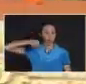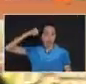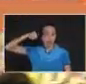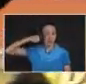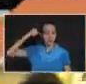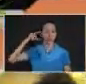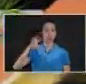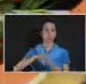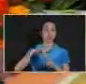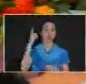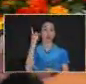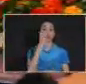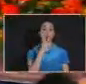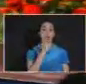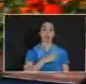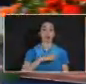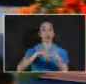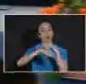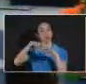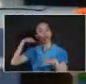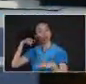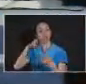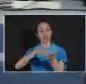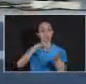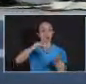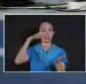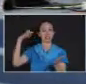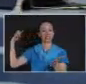de un hermano fuera del país,